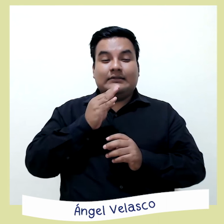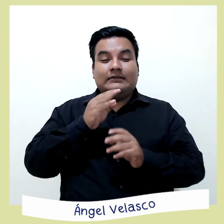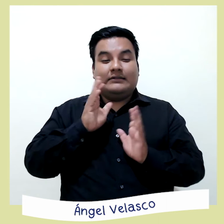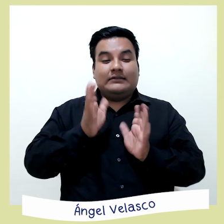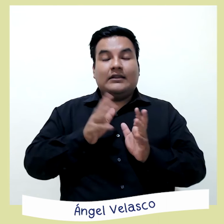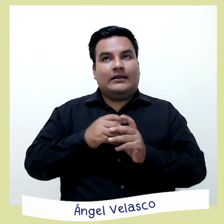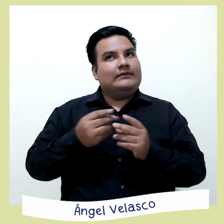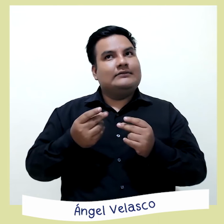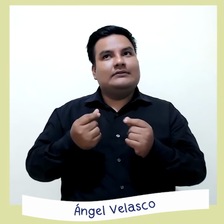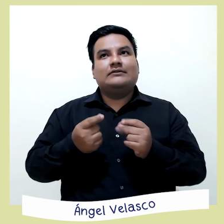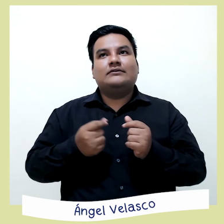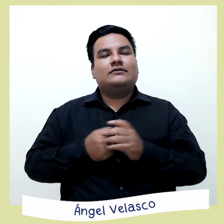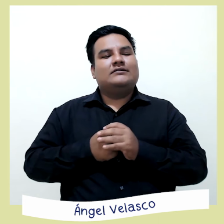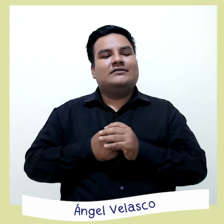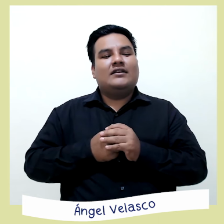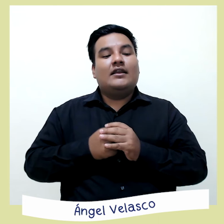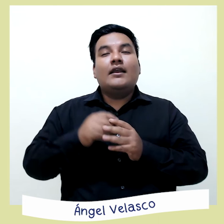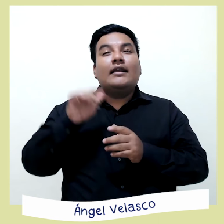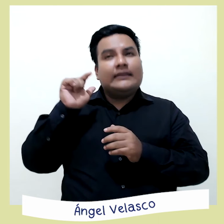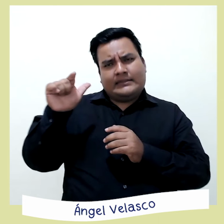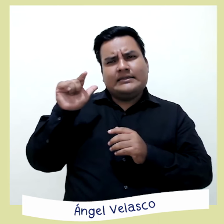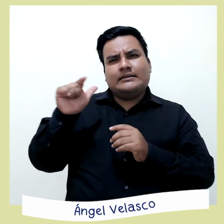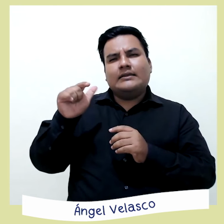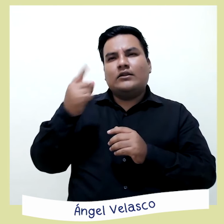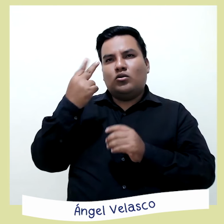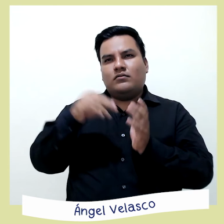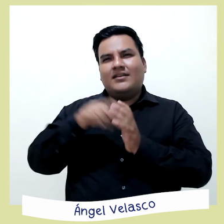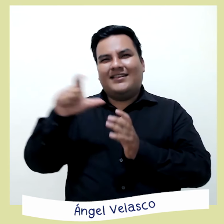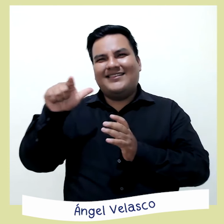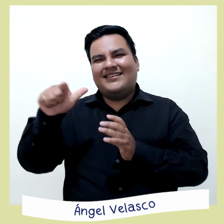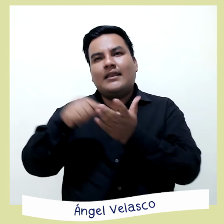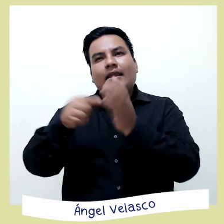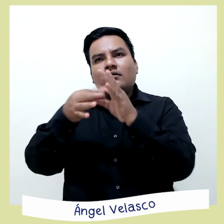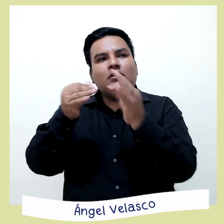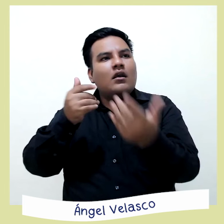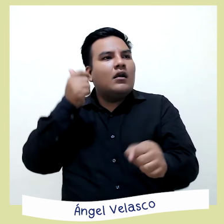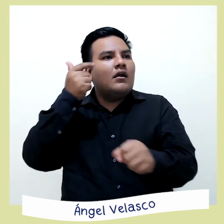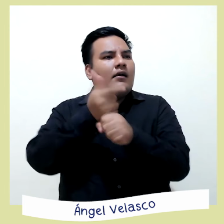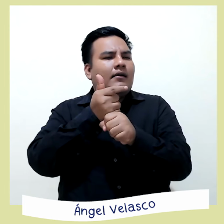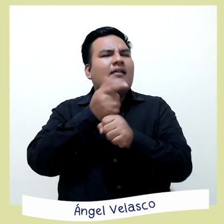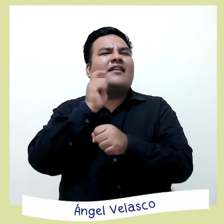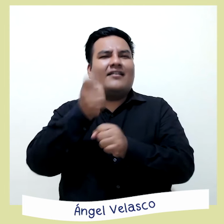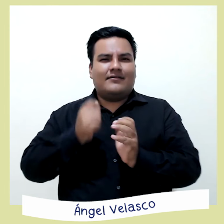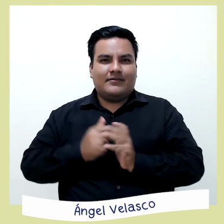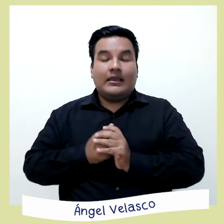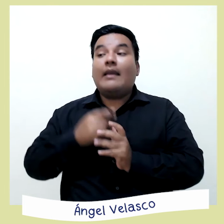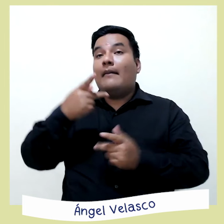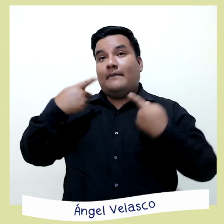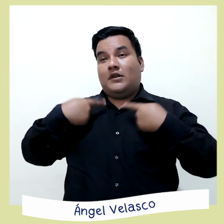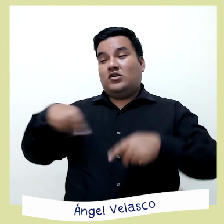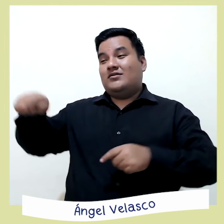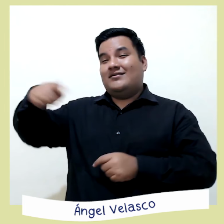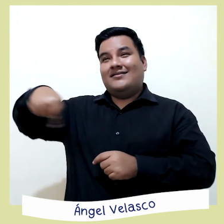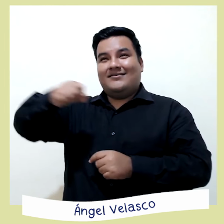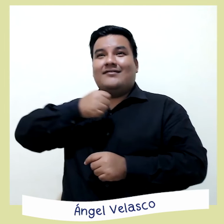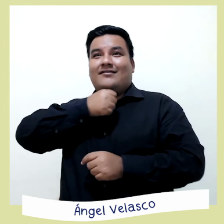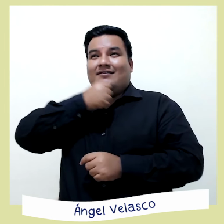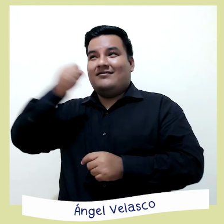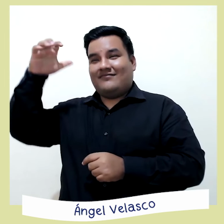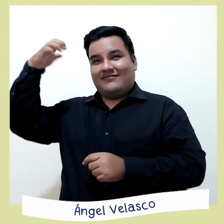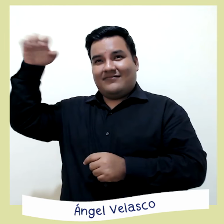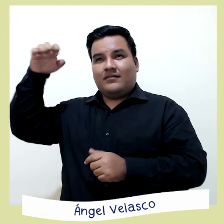Ya Ya, estamos listos ya va en camino. para trabajarla y ya nos urge. Ok. Pero la del 17